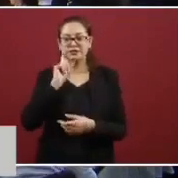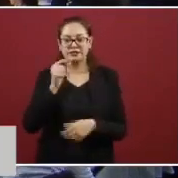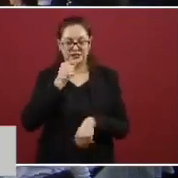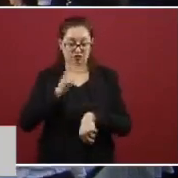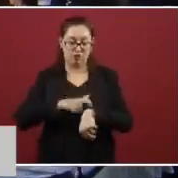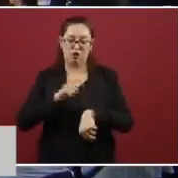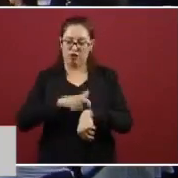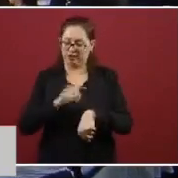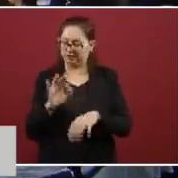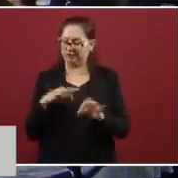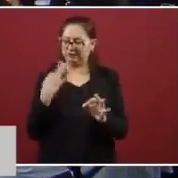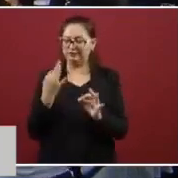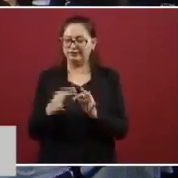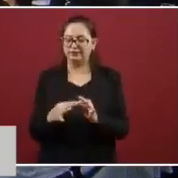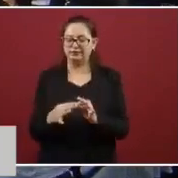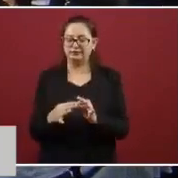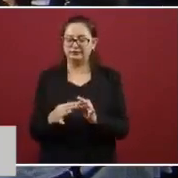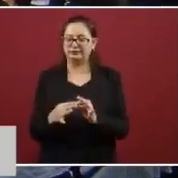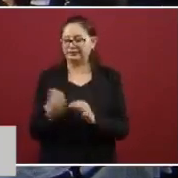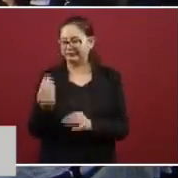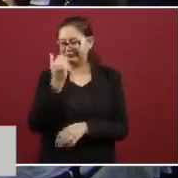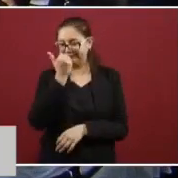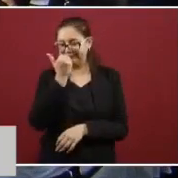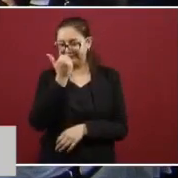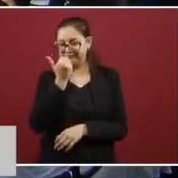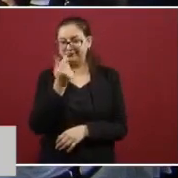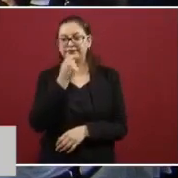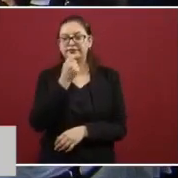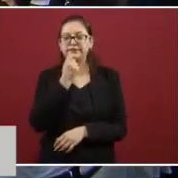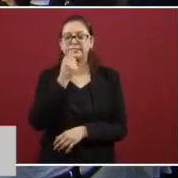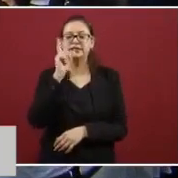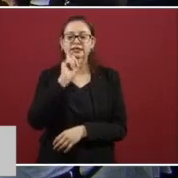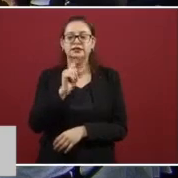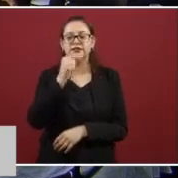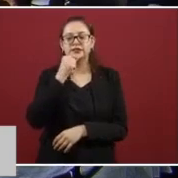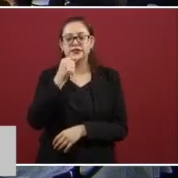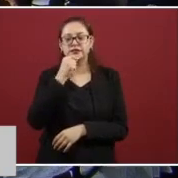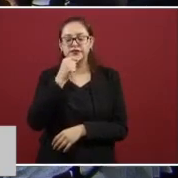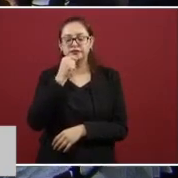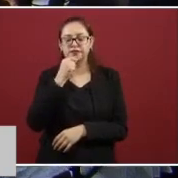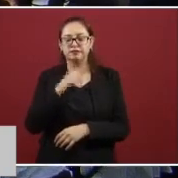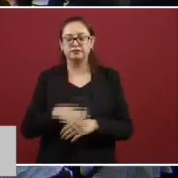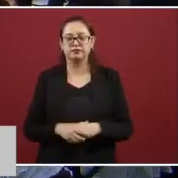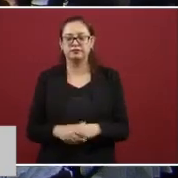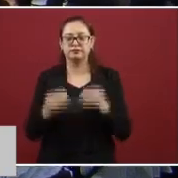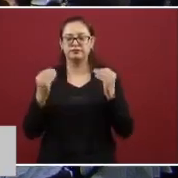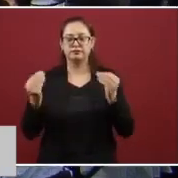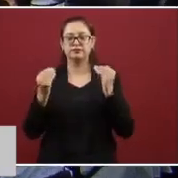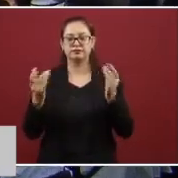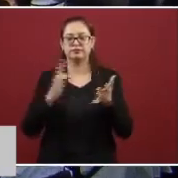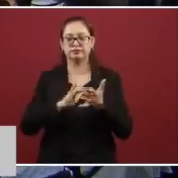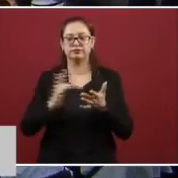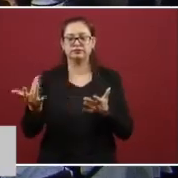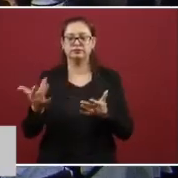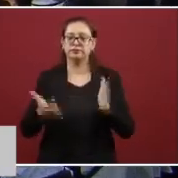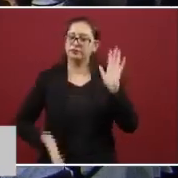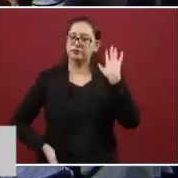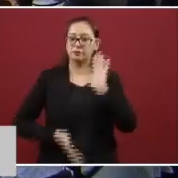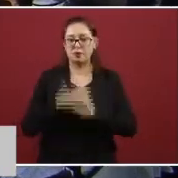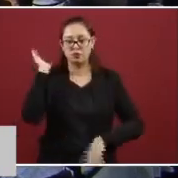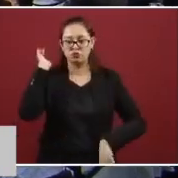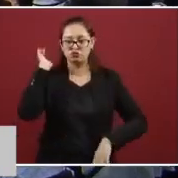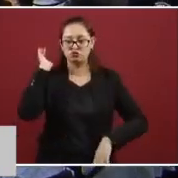hora de desayunar con las niñas y con los niños. Muchas gracias.